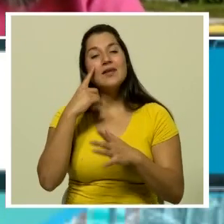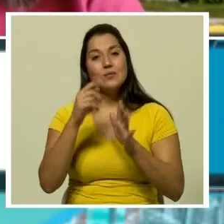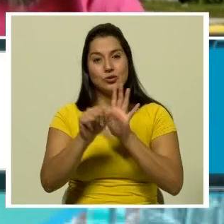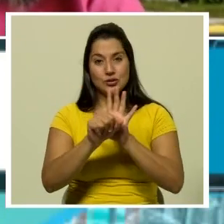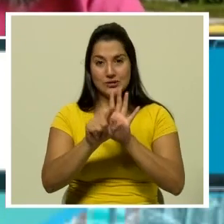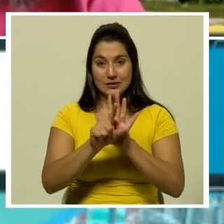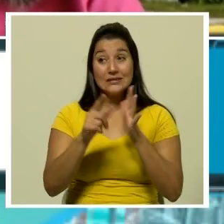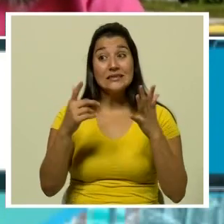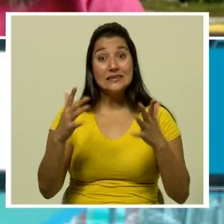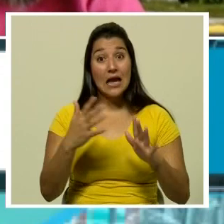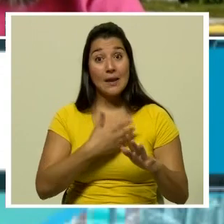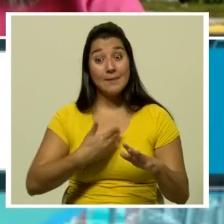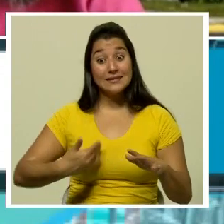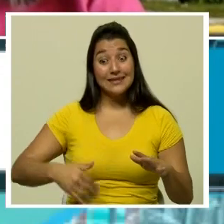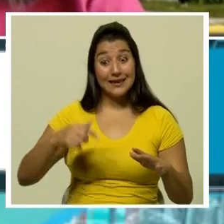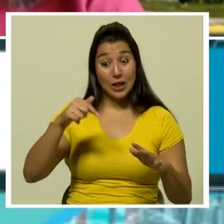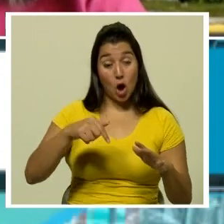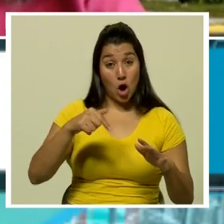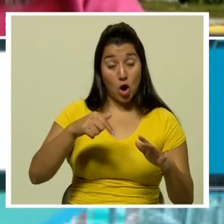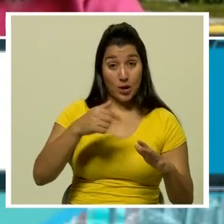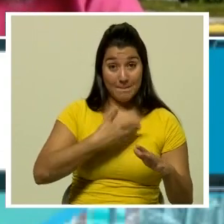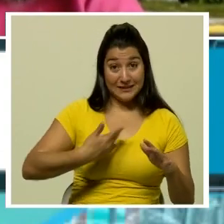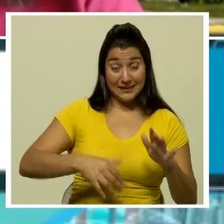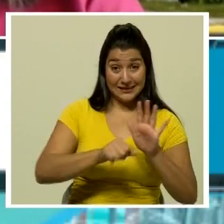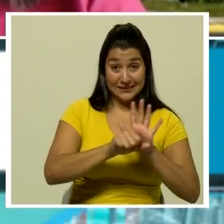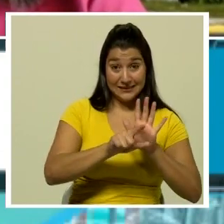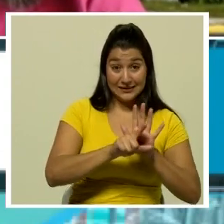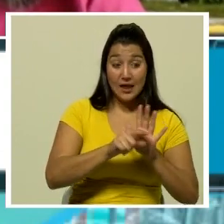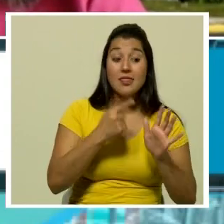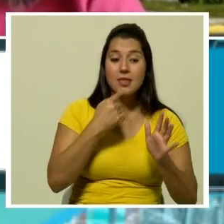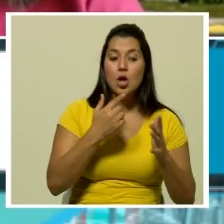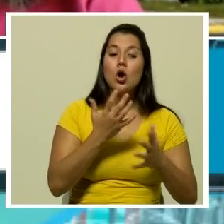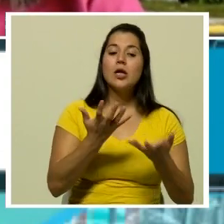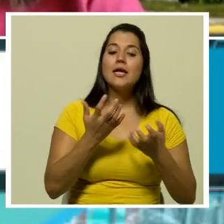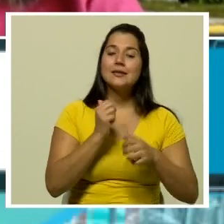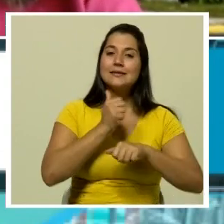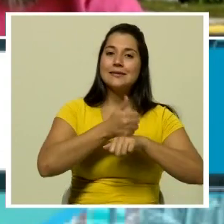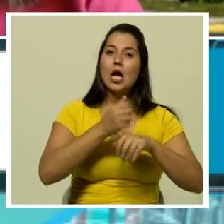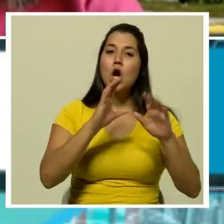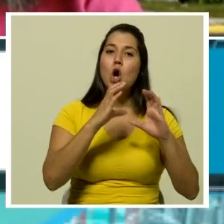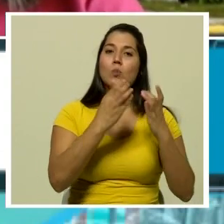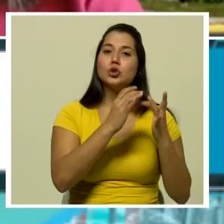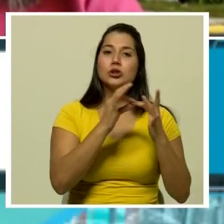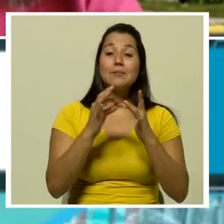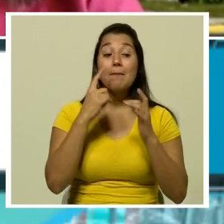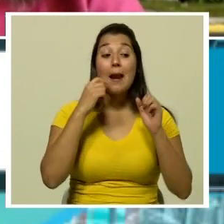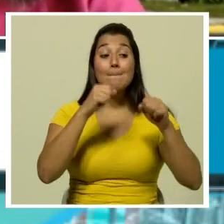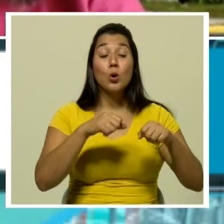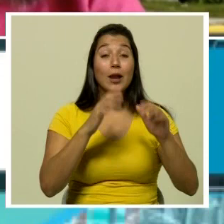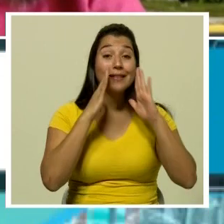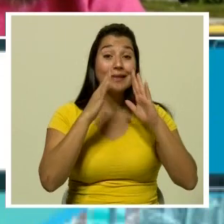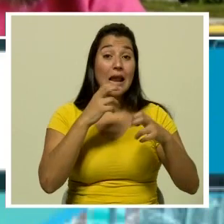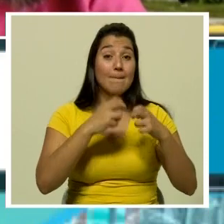anunció el presidente legislativo esta tarde, va a formar una comisión especial para atender el problema de la caja.